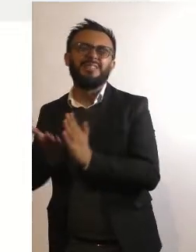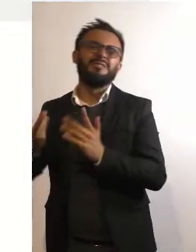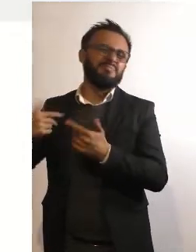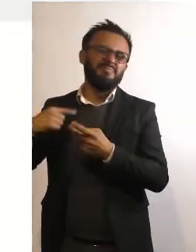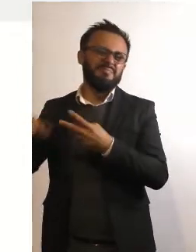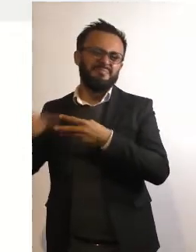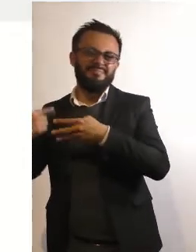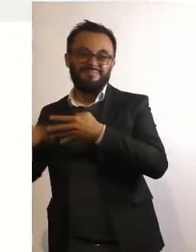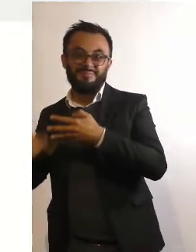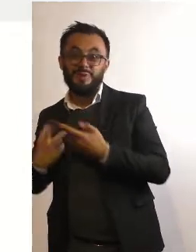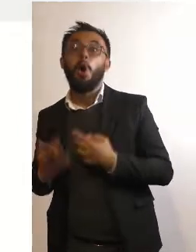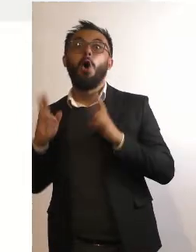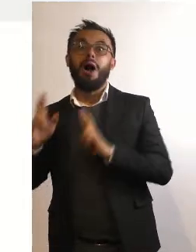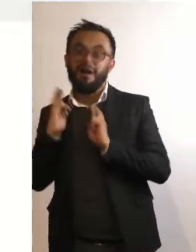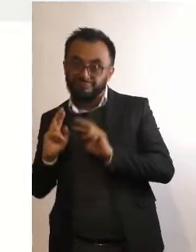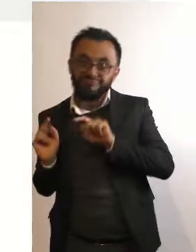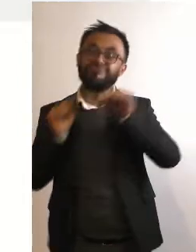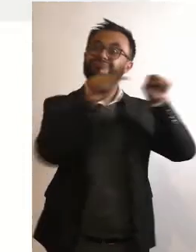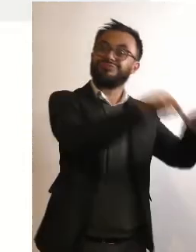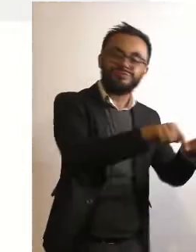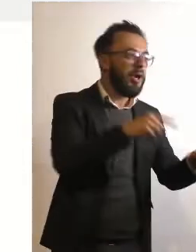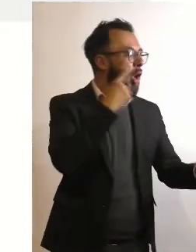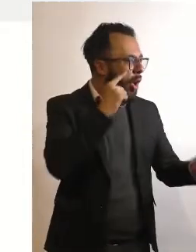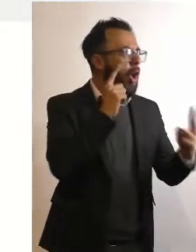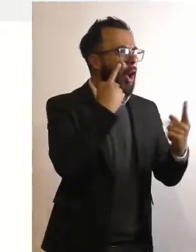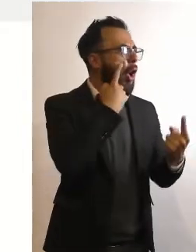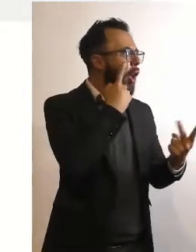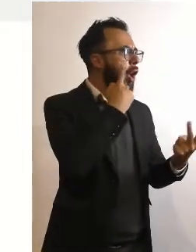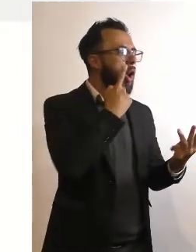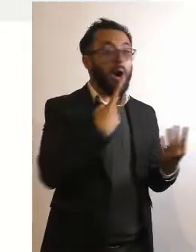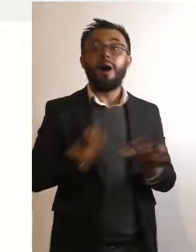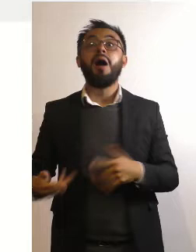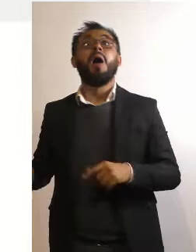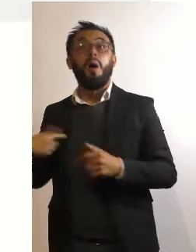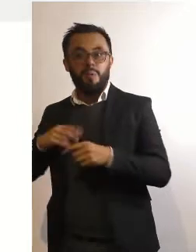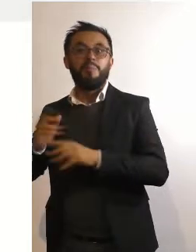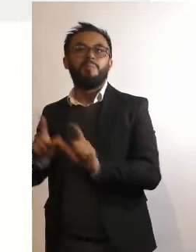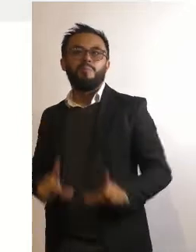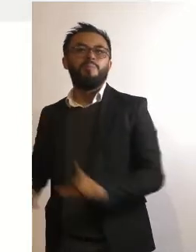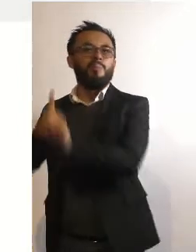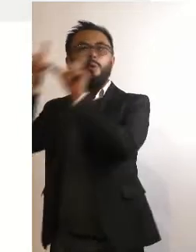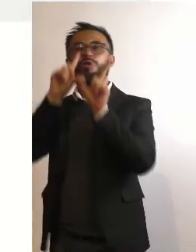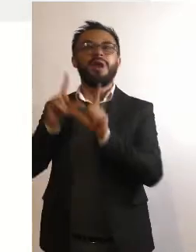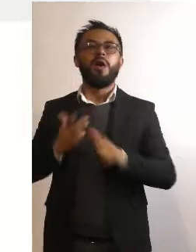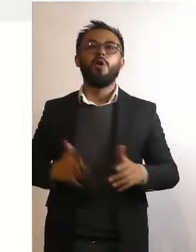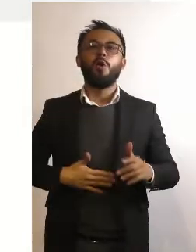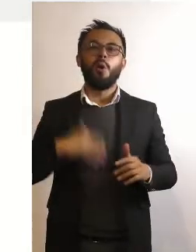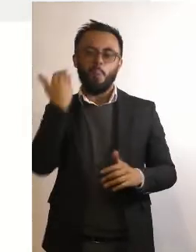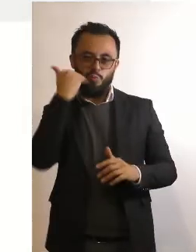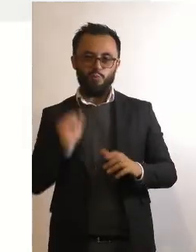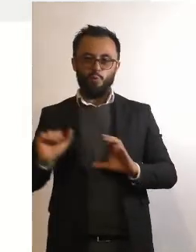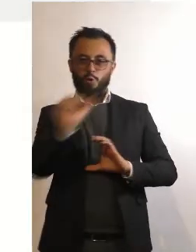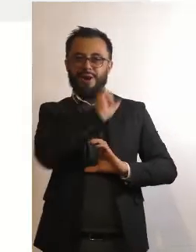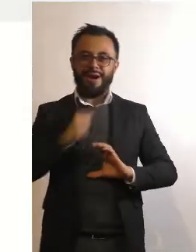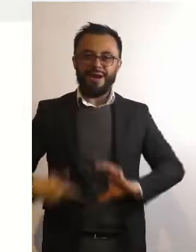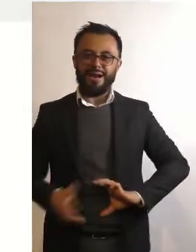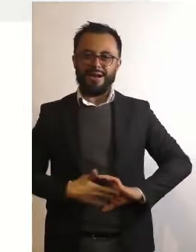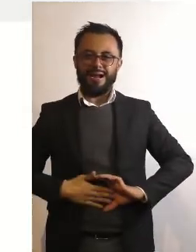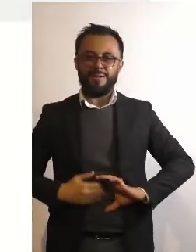ya estudiantes del posgrado de ginecobstetricia y pues la idea es ampliar cada vez